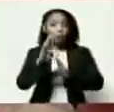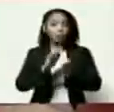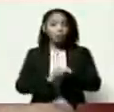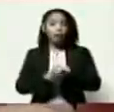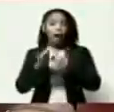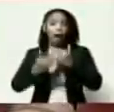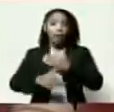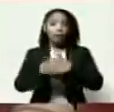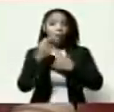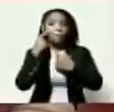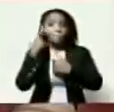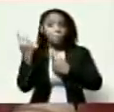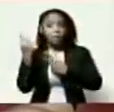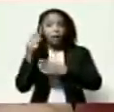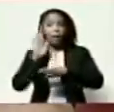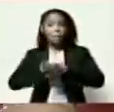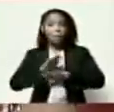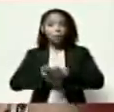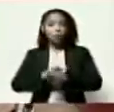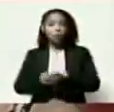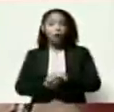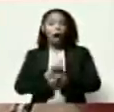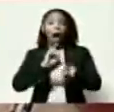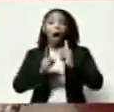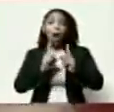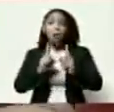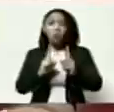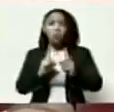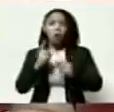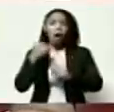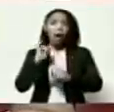Mira lo que ocurrió. Algunos estaban,